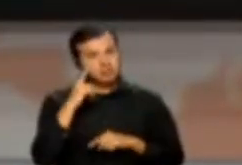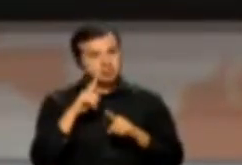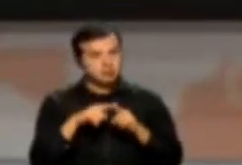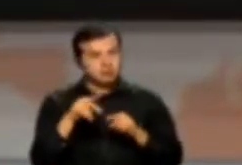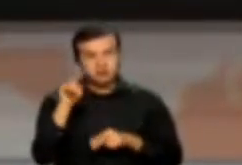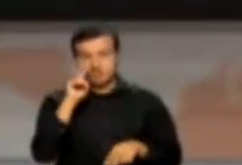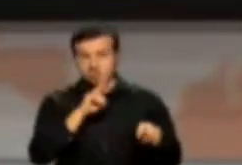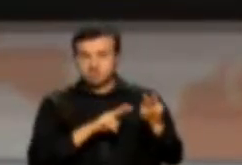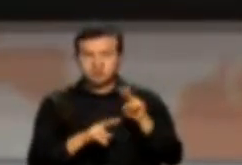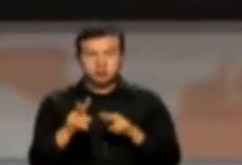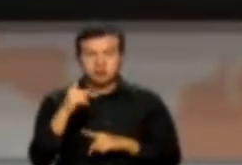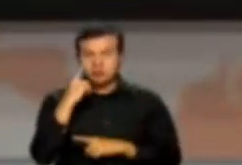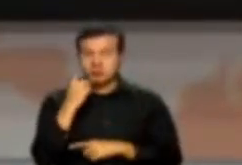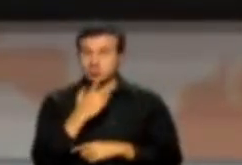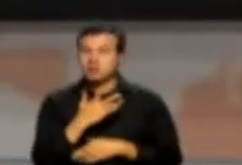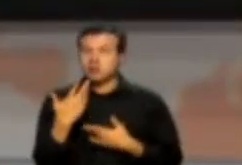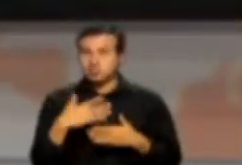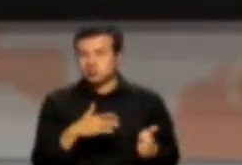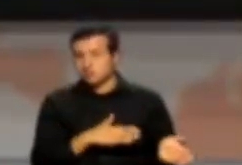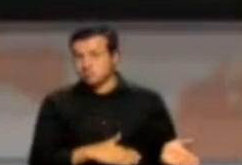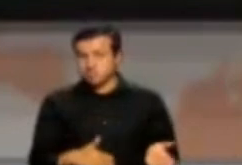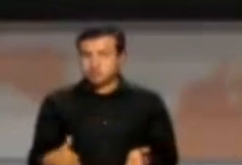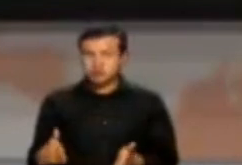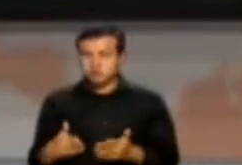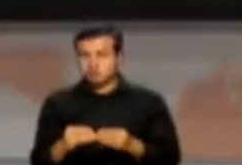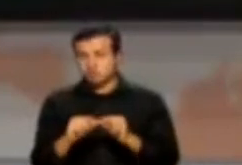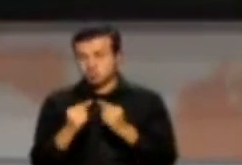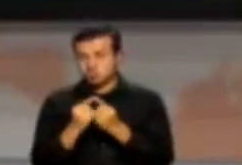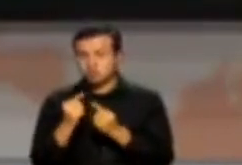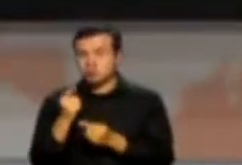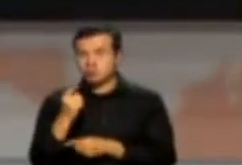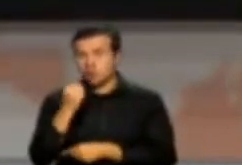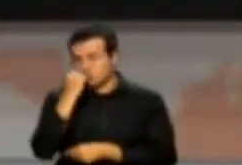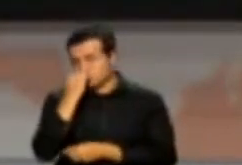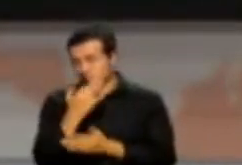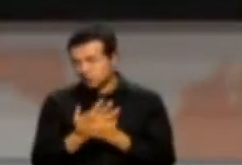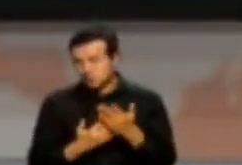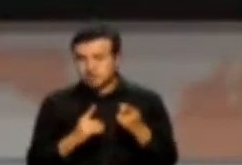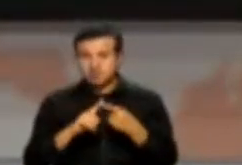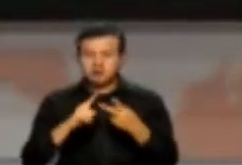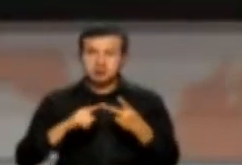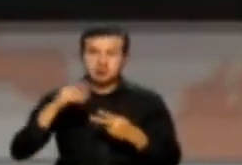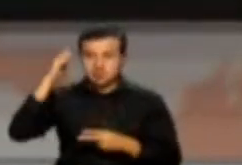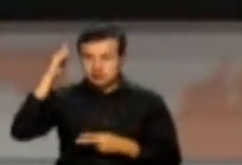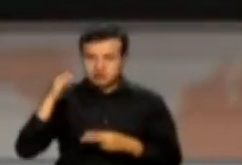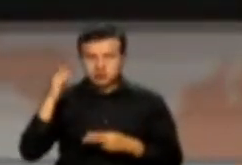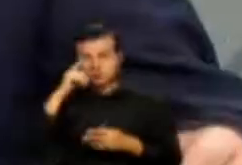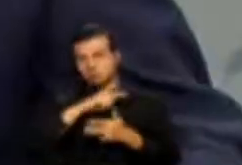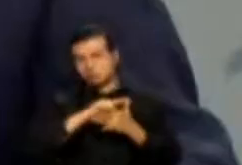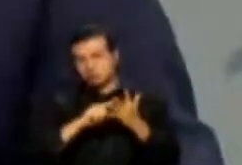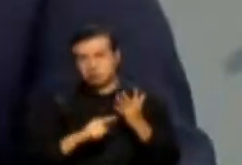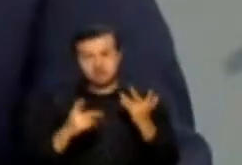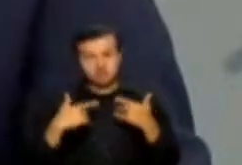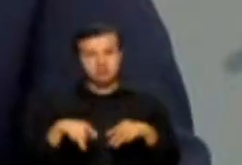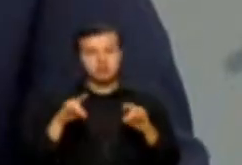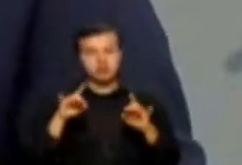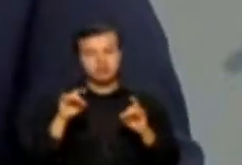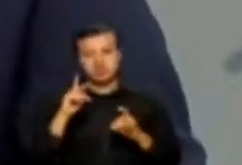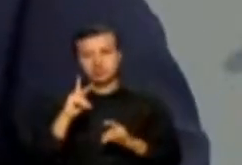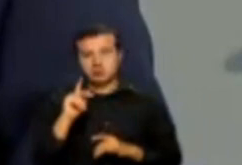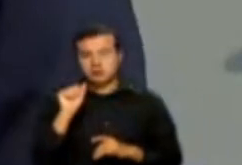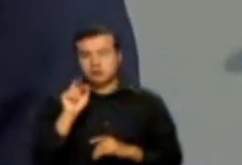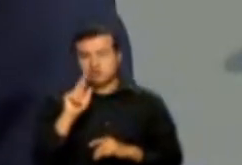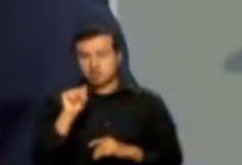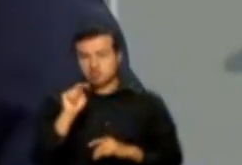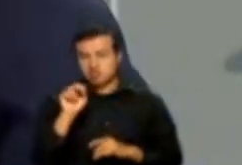unas políticas de asignación que hay de grupo sanguíneo detalla etcétera éxodo y esta fue la suerte de karina